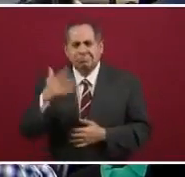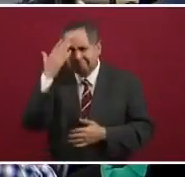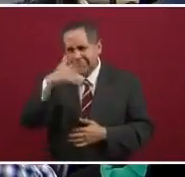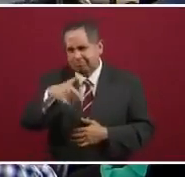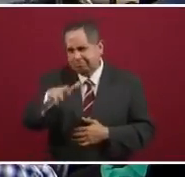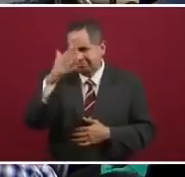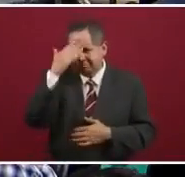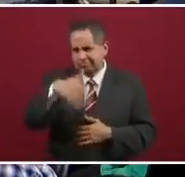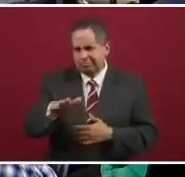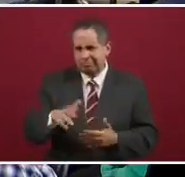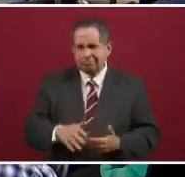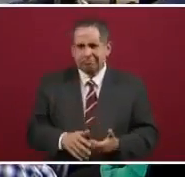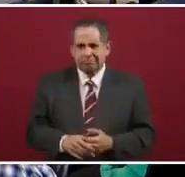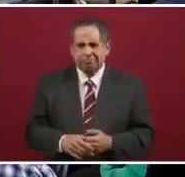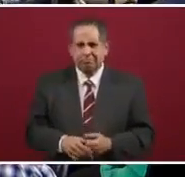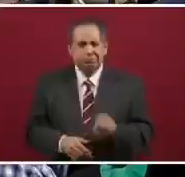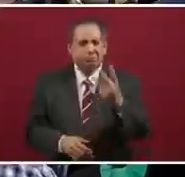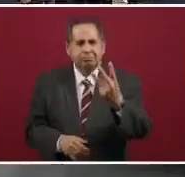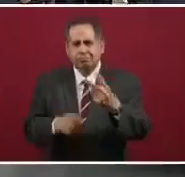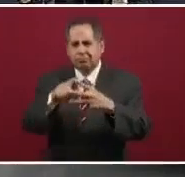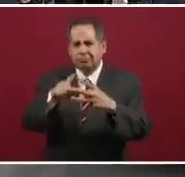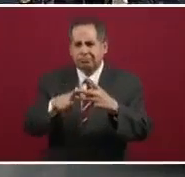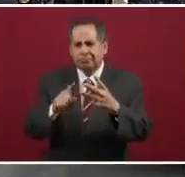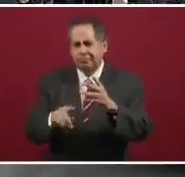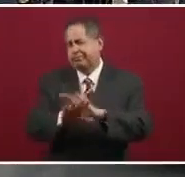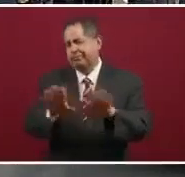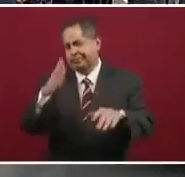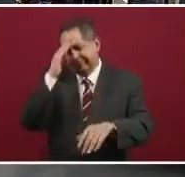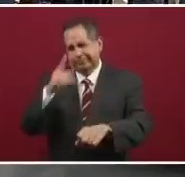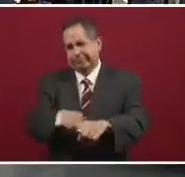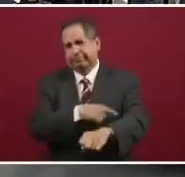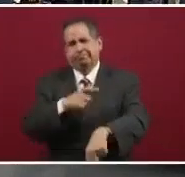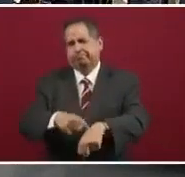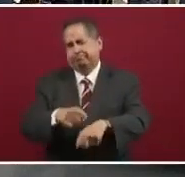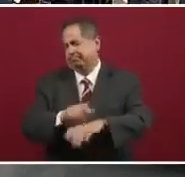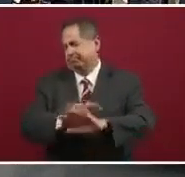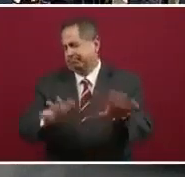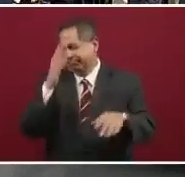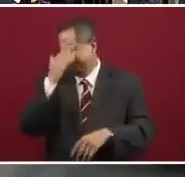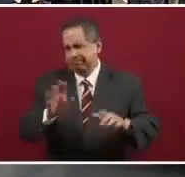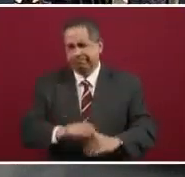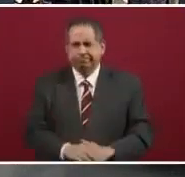ya saben, tres preguntas más. No, ya es mucho tiempo.